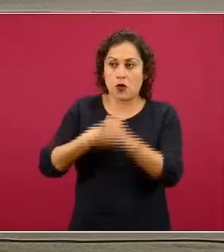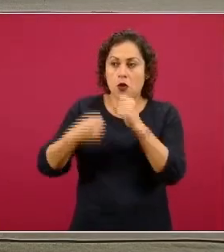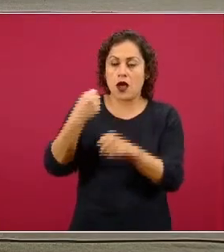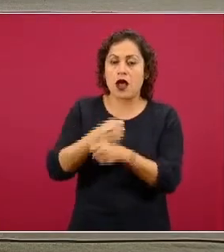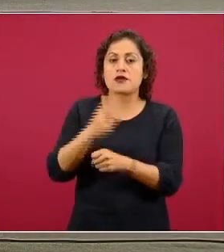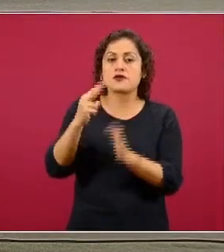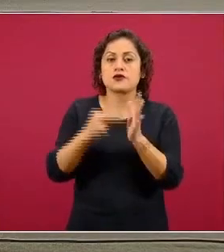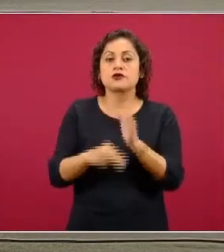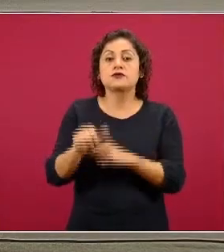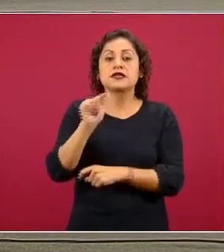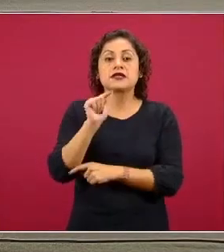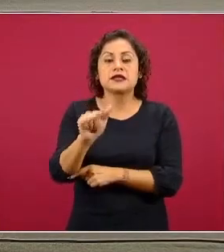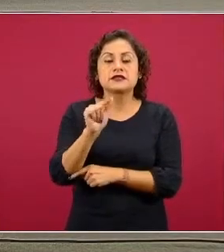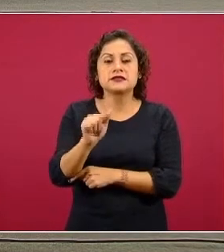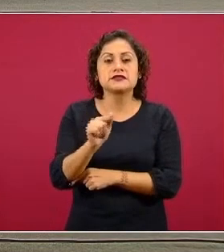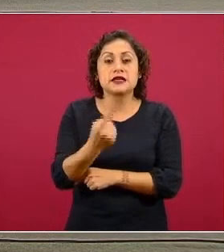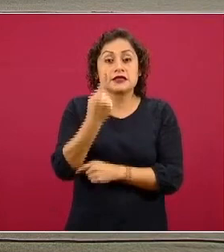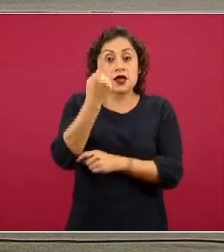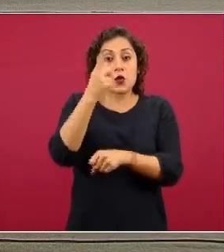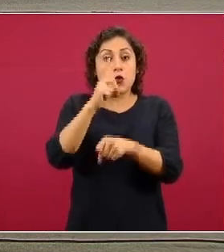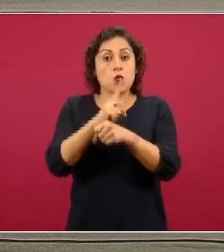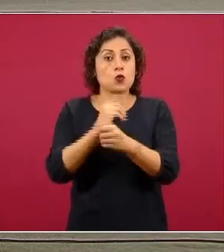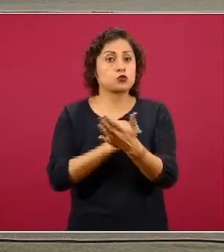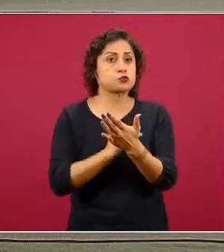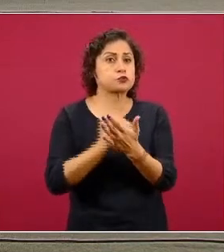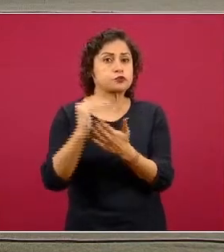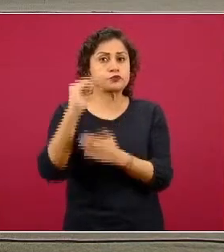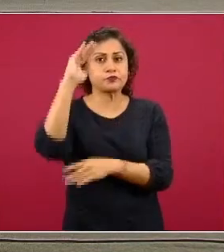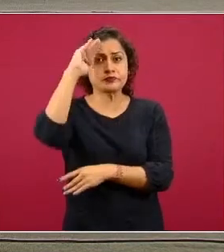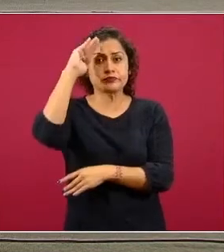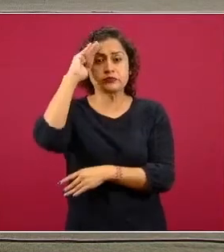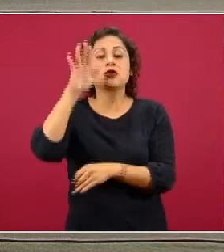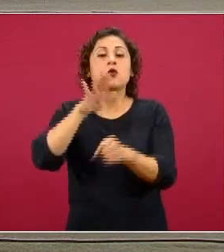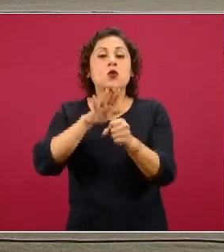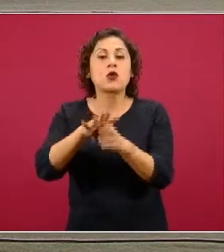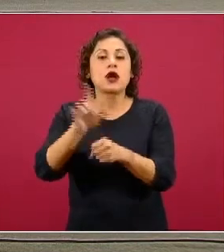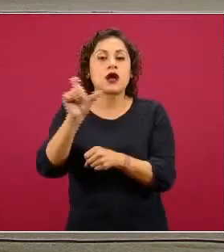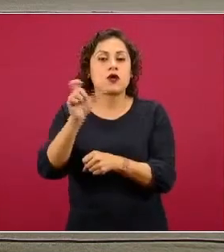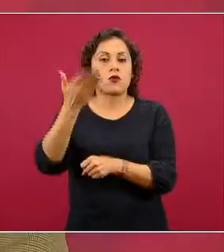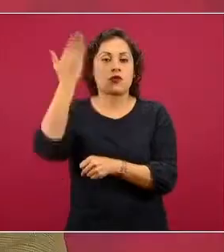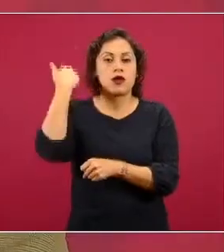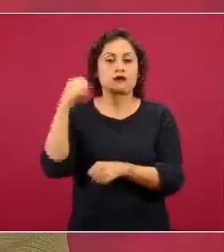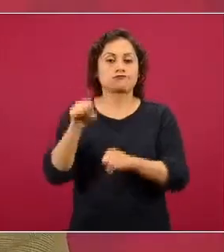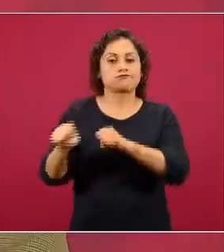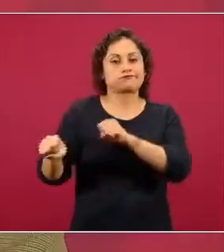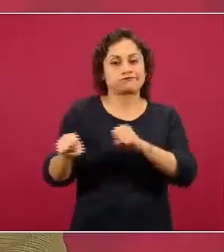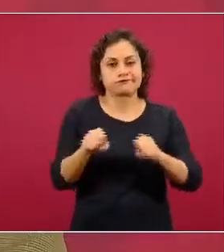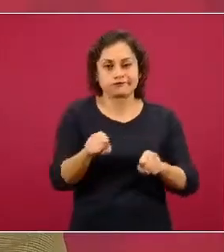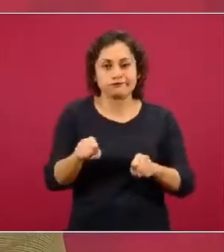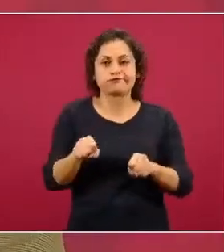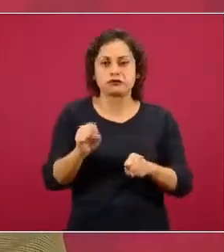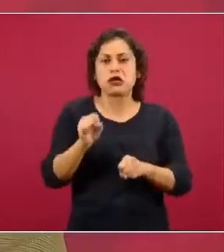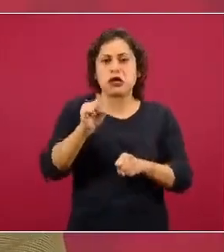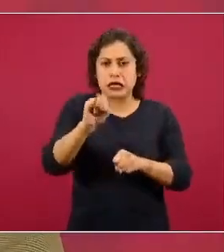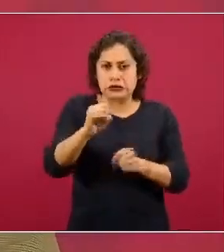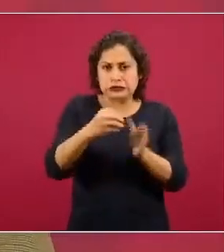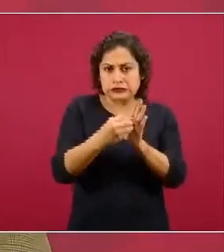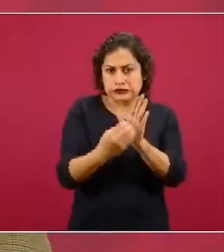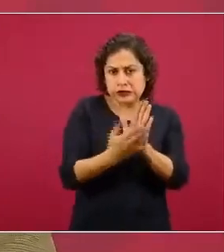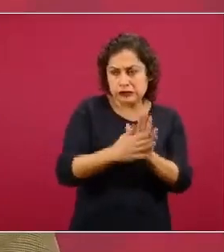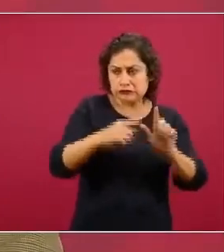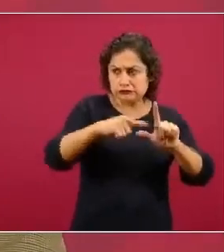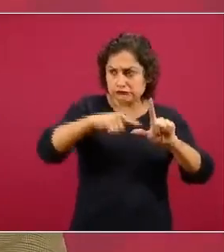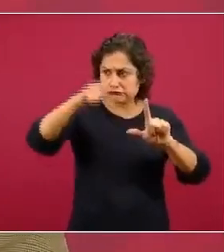un día que se va de exceso y ese es el día del temblor, ¿no? Entonces sí, bueno, puedes tener estos excesos puntuales por un